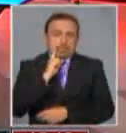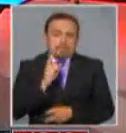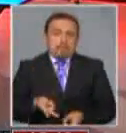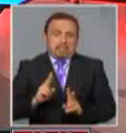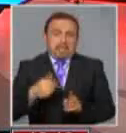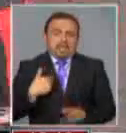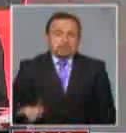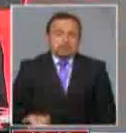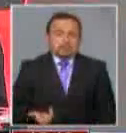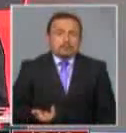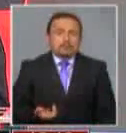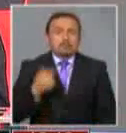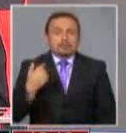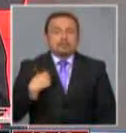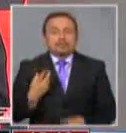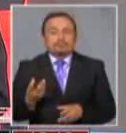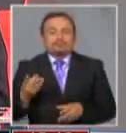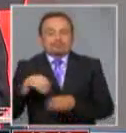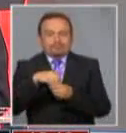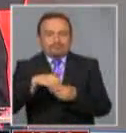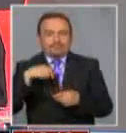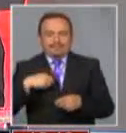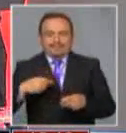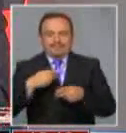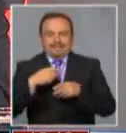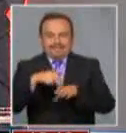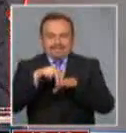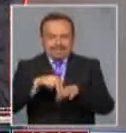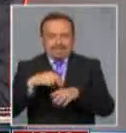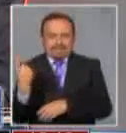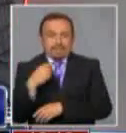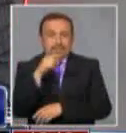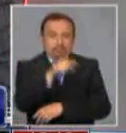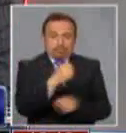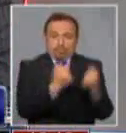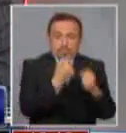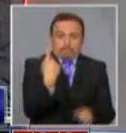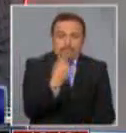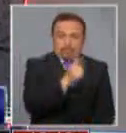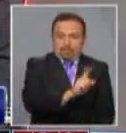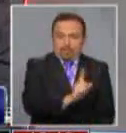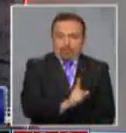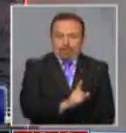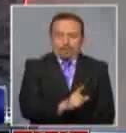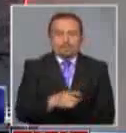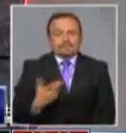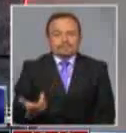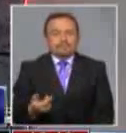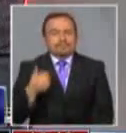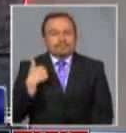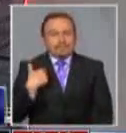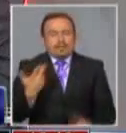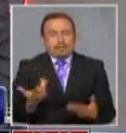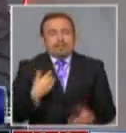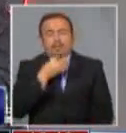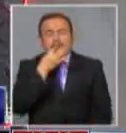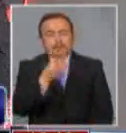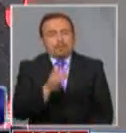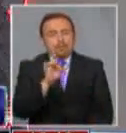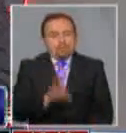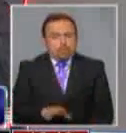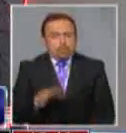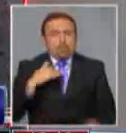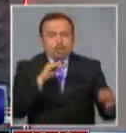circular Nosotros somos parte del transporte público su auto particular no es parte del transporte público por lo tanto nosotros lo único que decimos